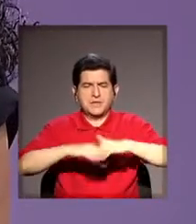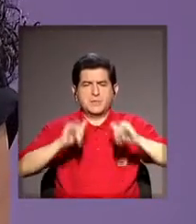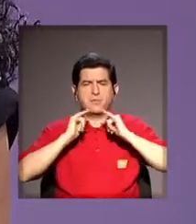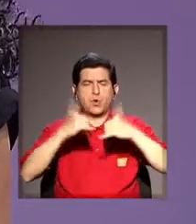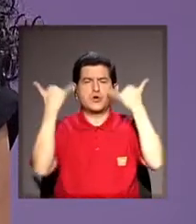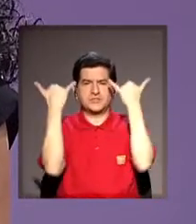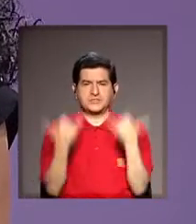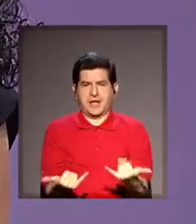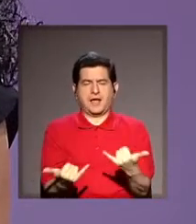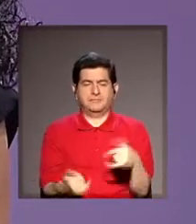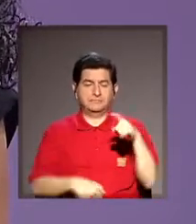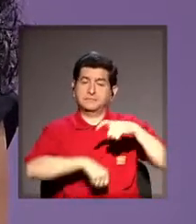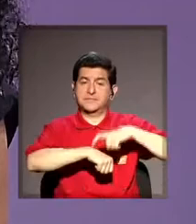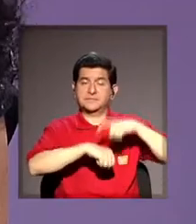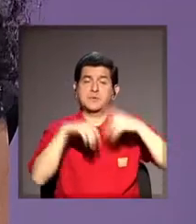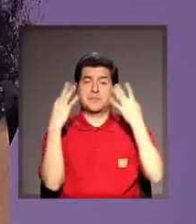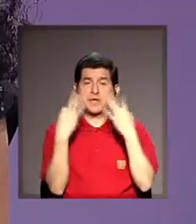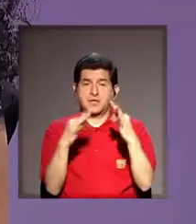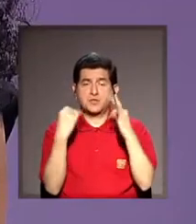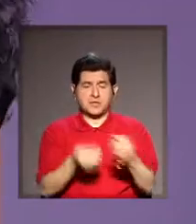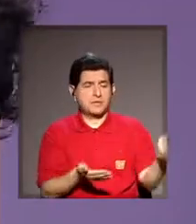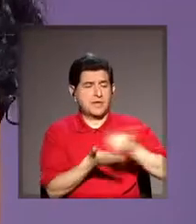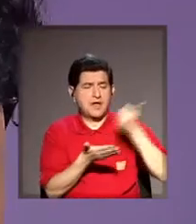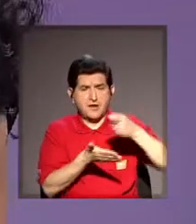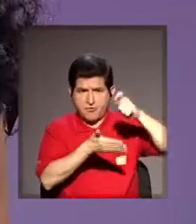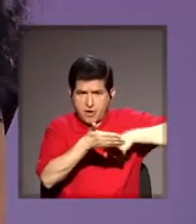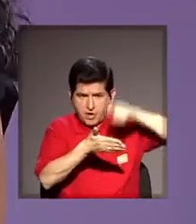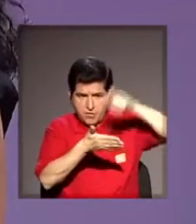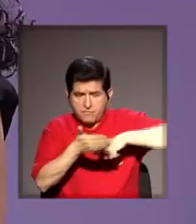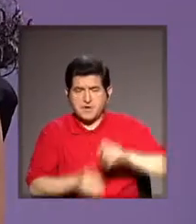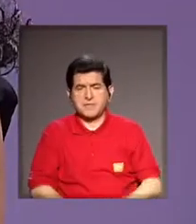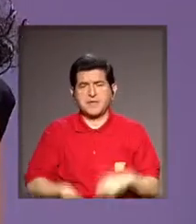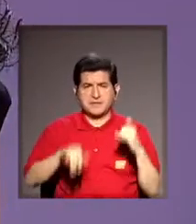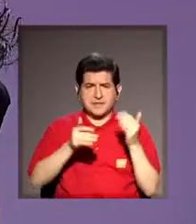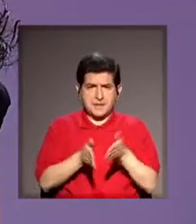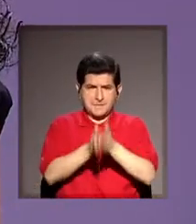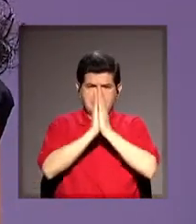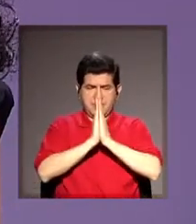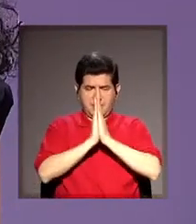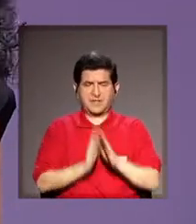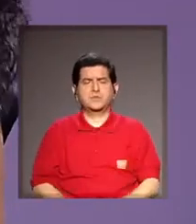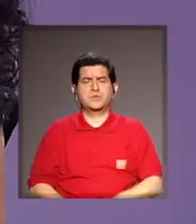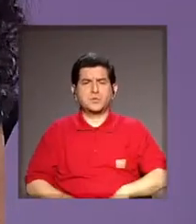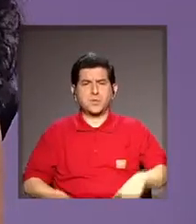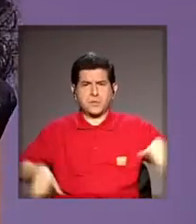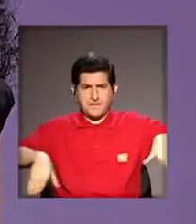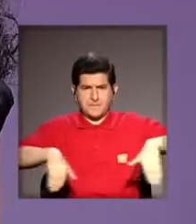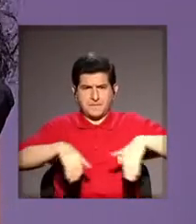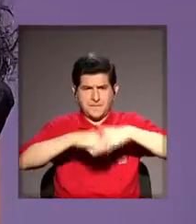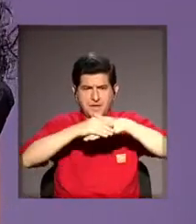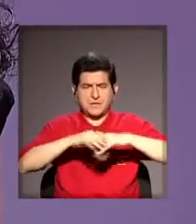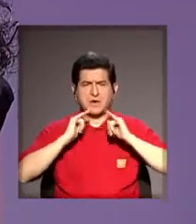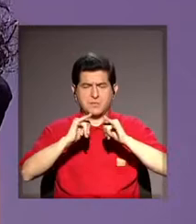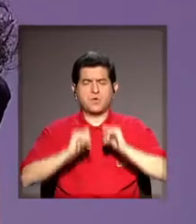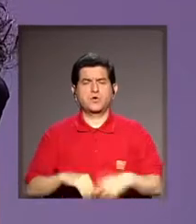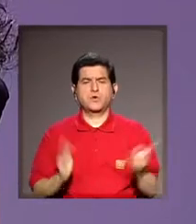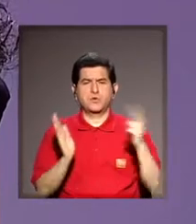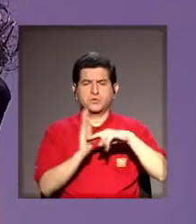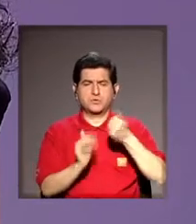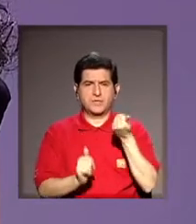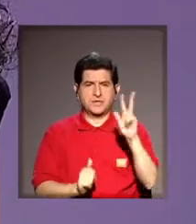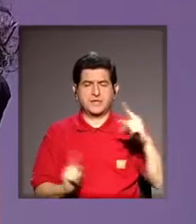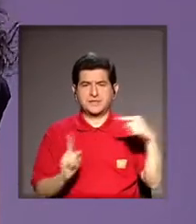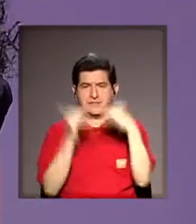verdad que en ese momento lo que buscaba era recolectar firmas para hacer la demanda por el matrimonio igualitario desde el 2013 hasta la fecha hemos desarrollado